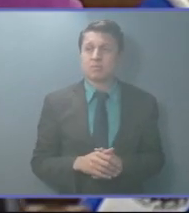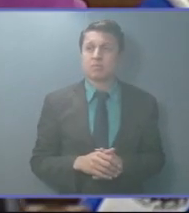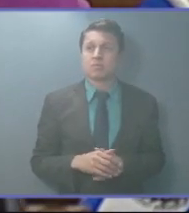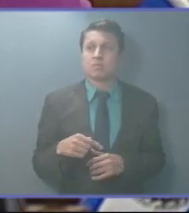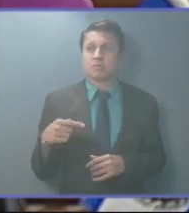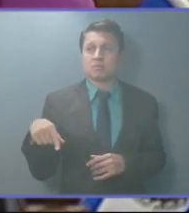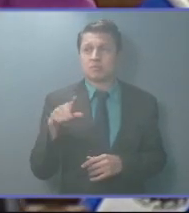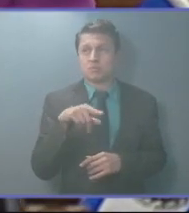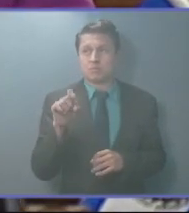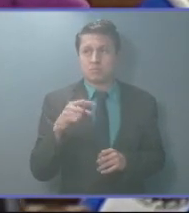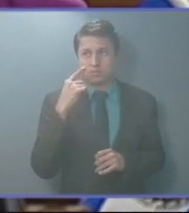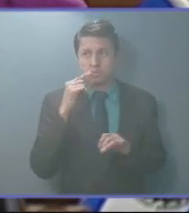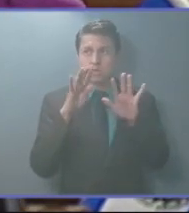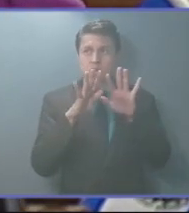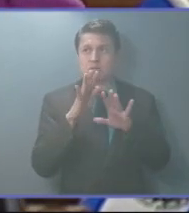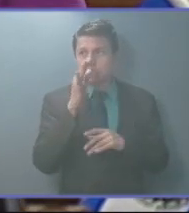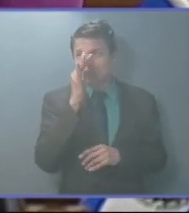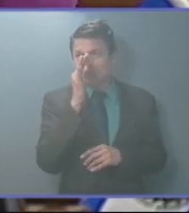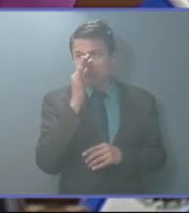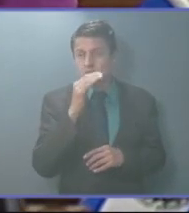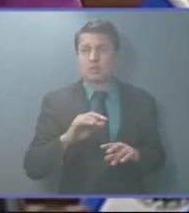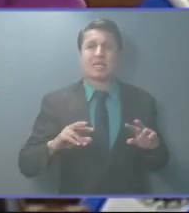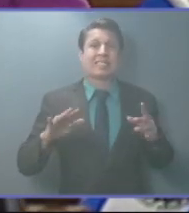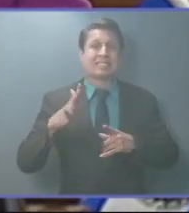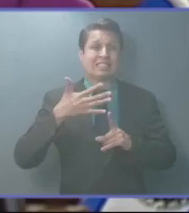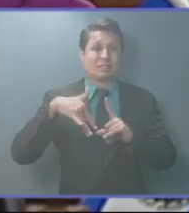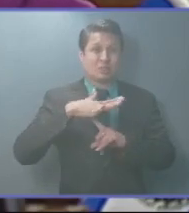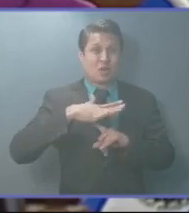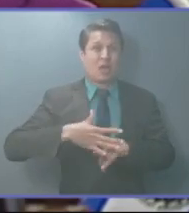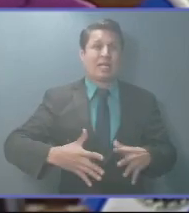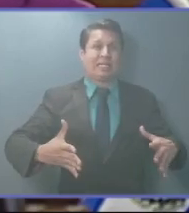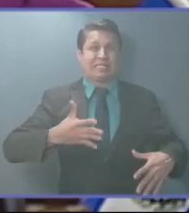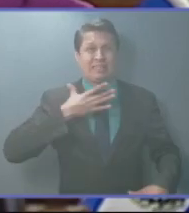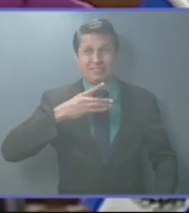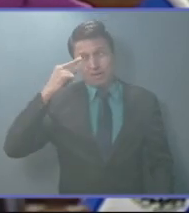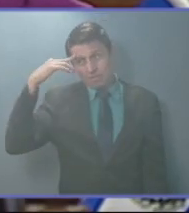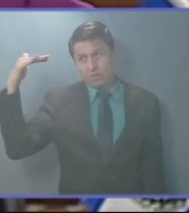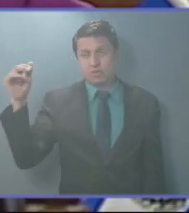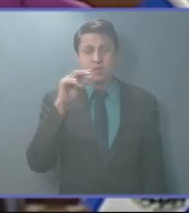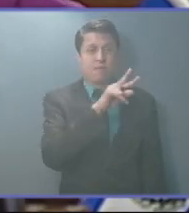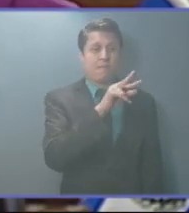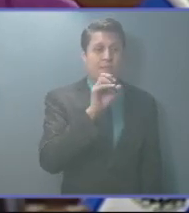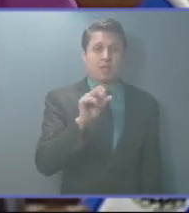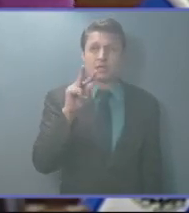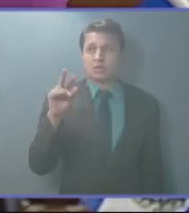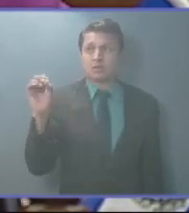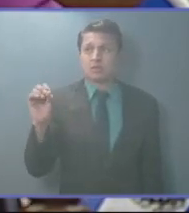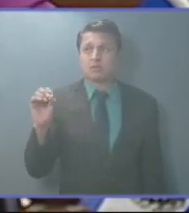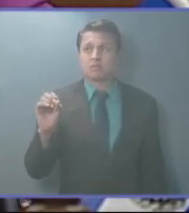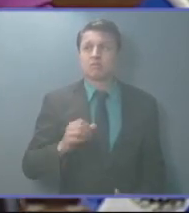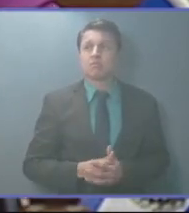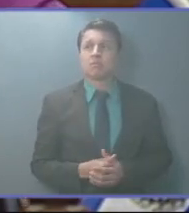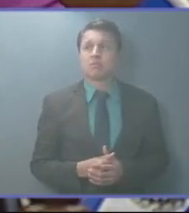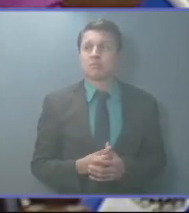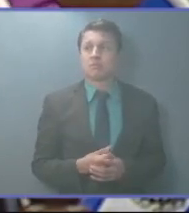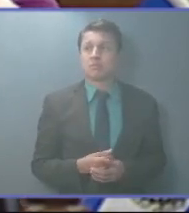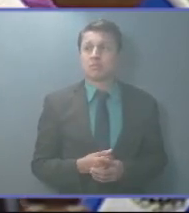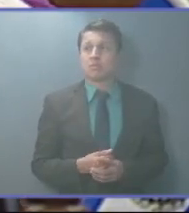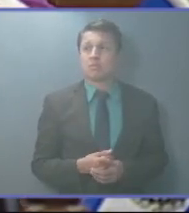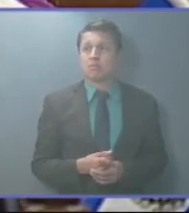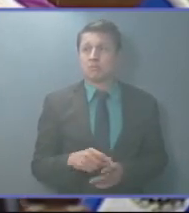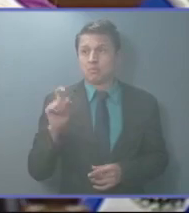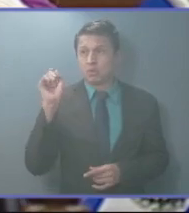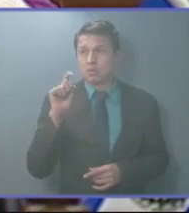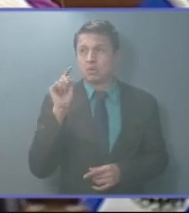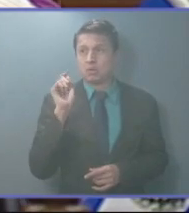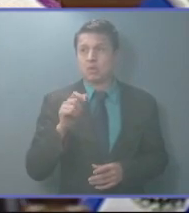poner 9 de febrero dice crisis política en el salvador 2020 wikipedia le da un